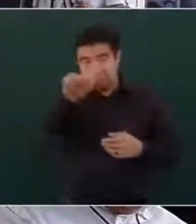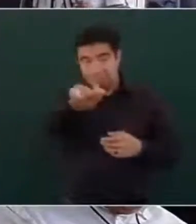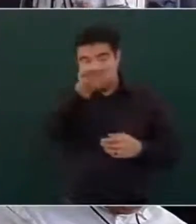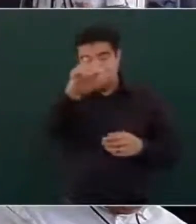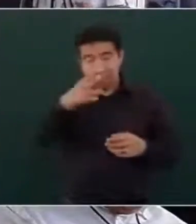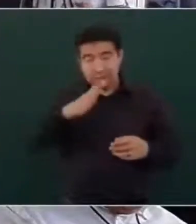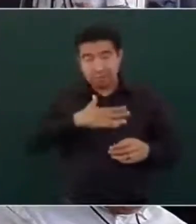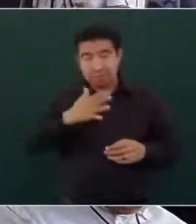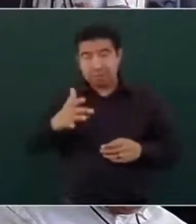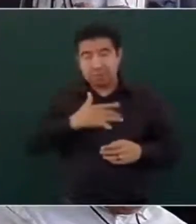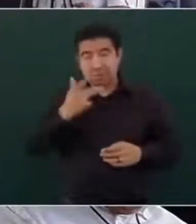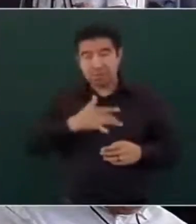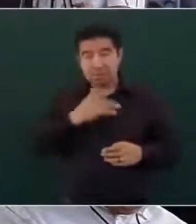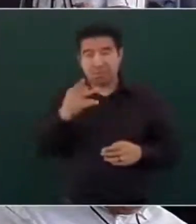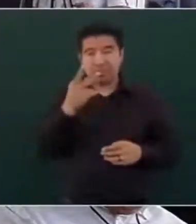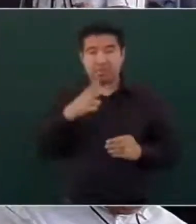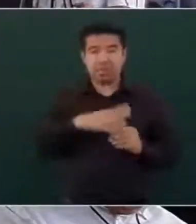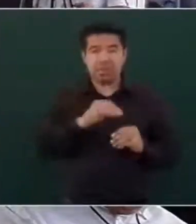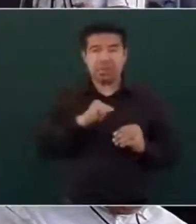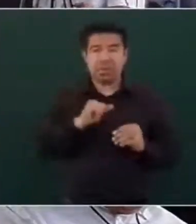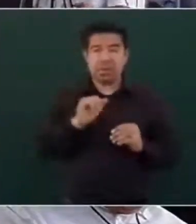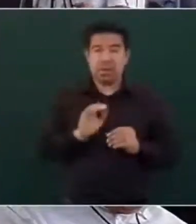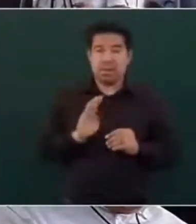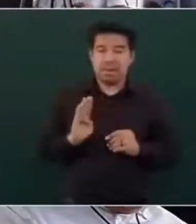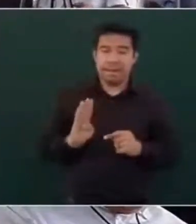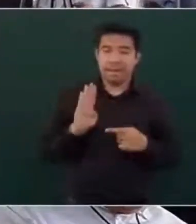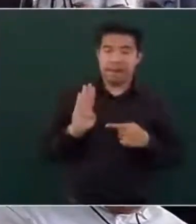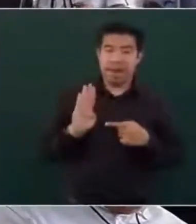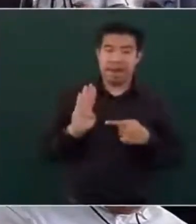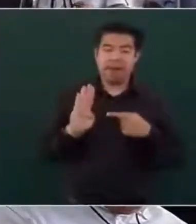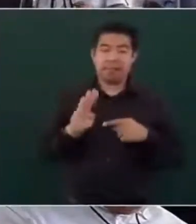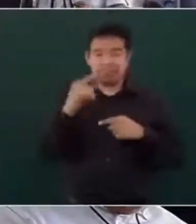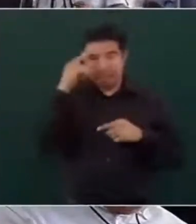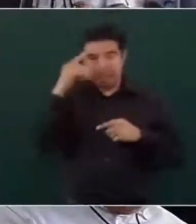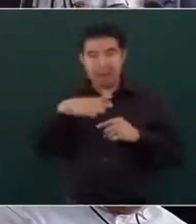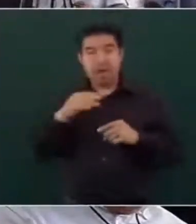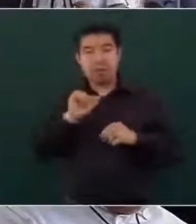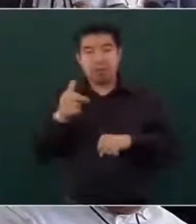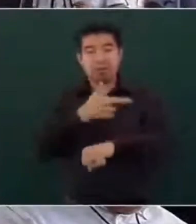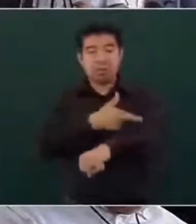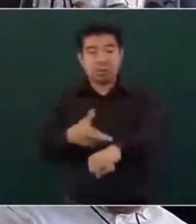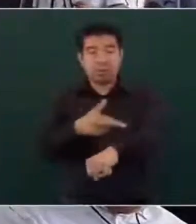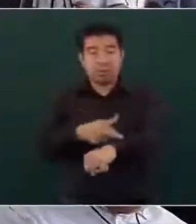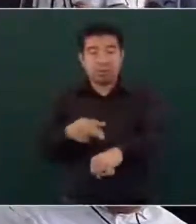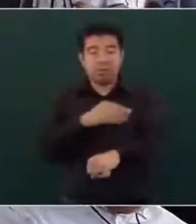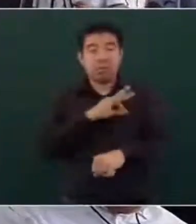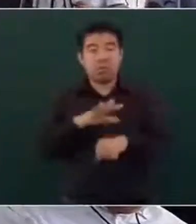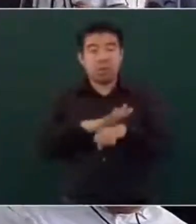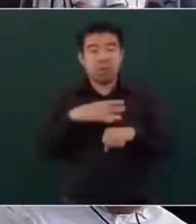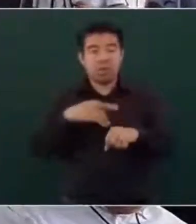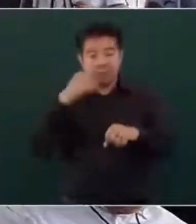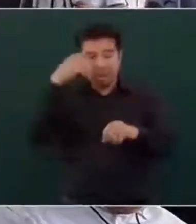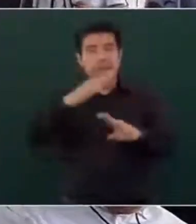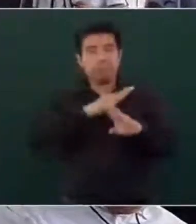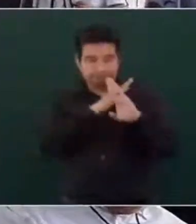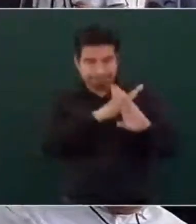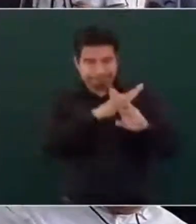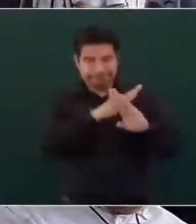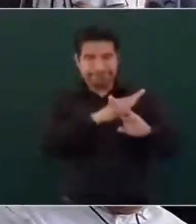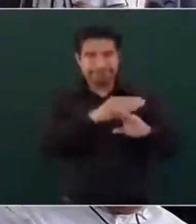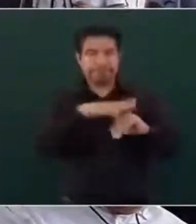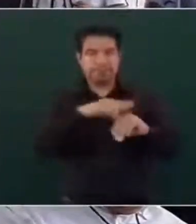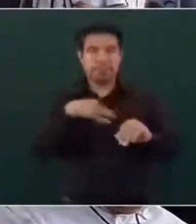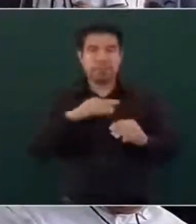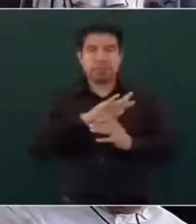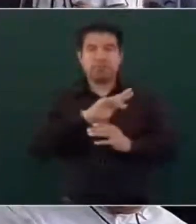no tiene usted ahí un plan B para evitar que esto suceda, si hay alguna forma de poner un candado que garantice que no van a